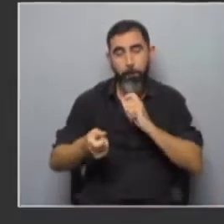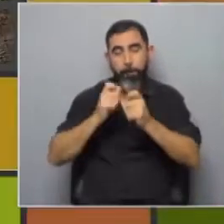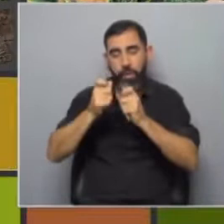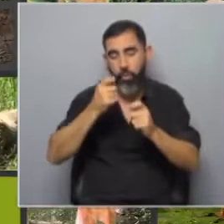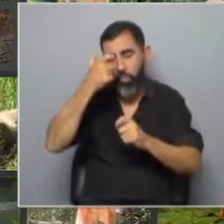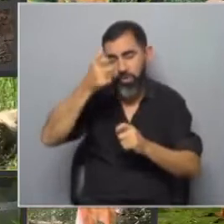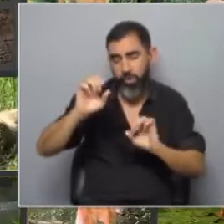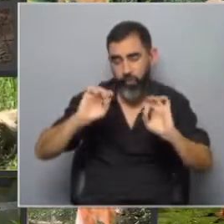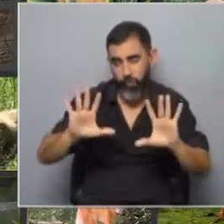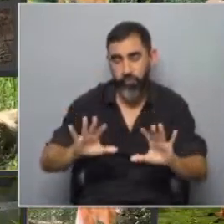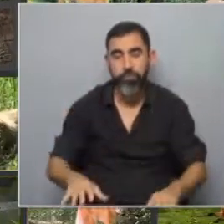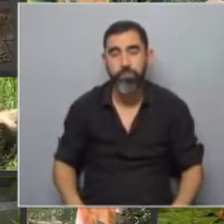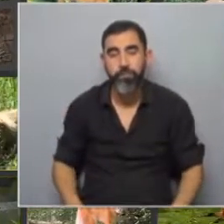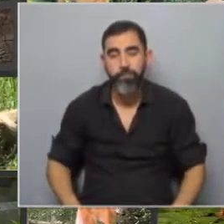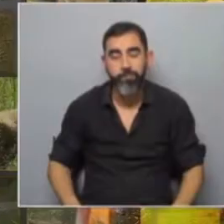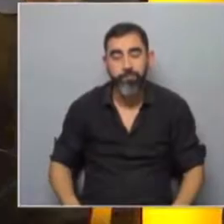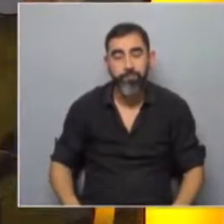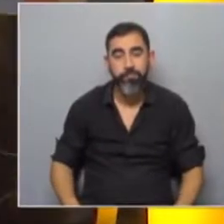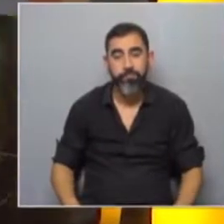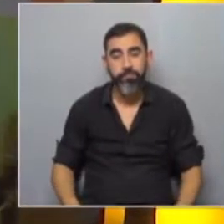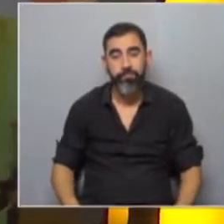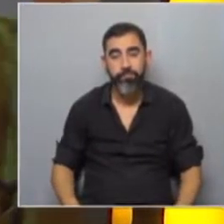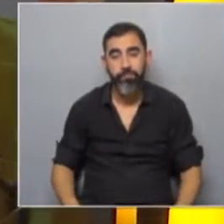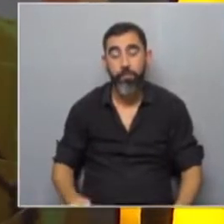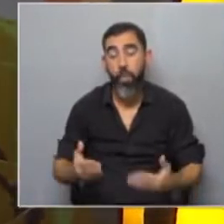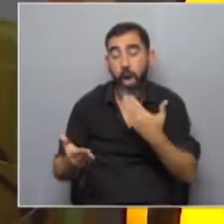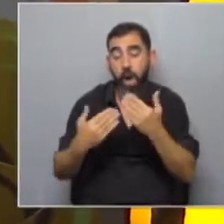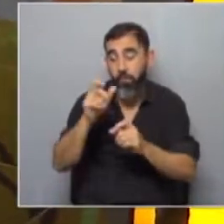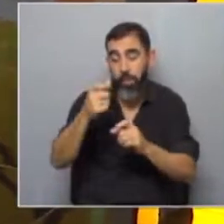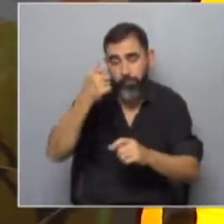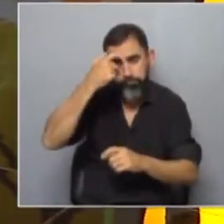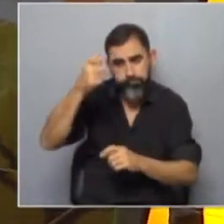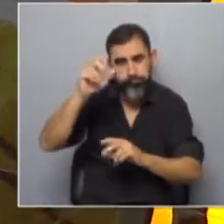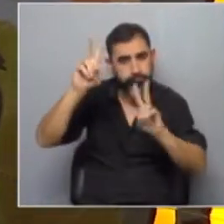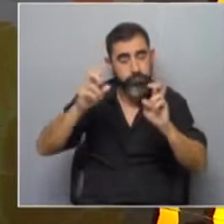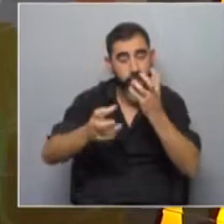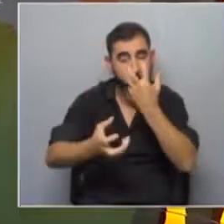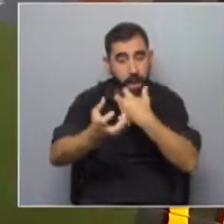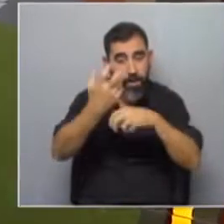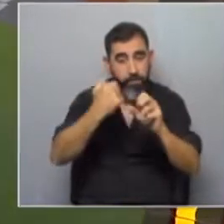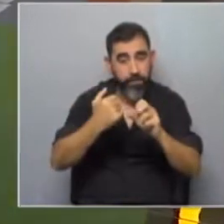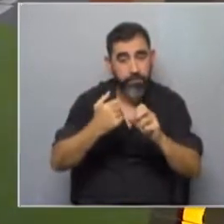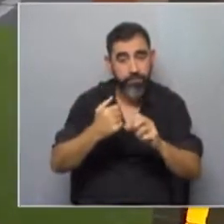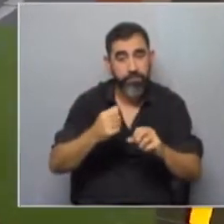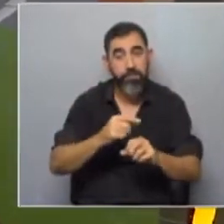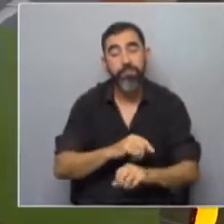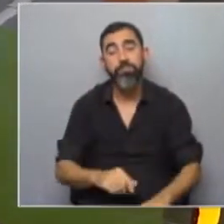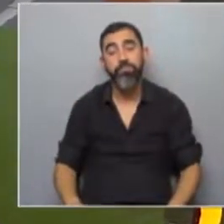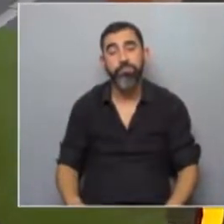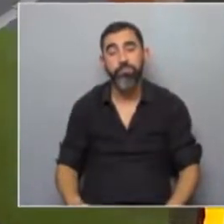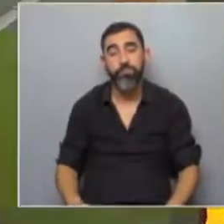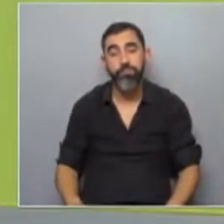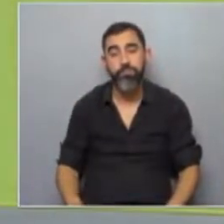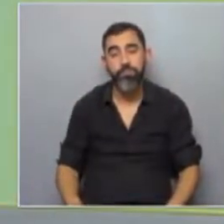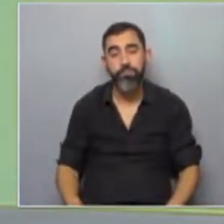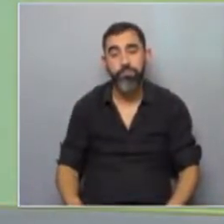tantos documentales, ¿no? Vos ves tan fácil el primer plano, ese encuadre perfecto y decís, bueno, es cuestión de ir y pedirle que se quede quieto. Pero a